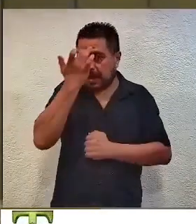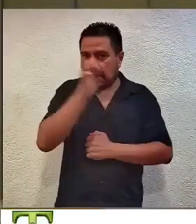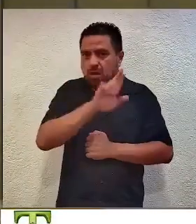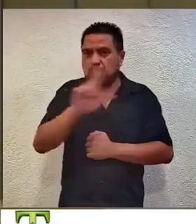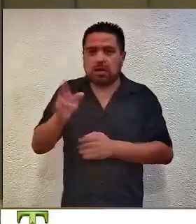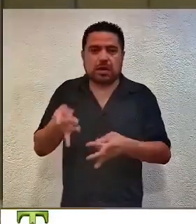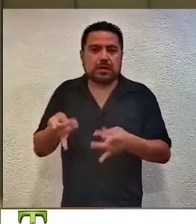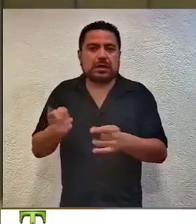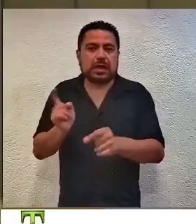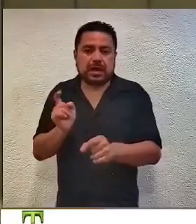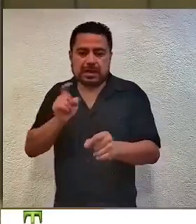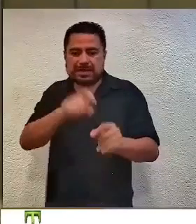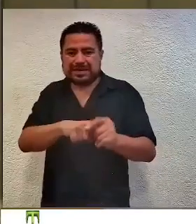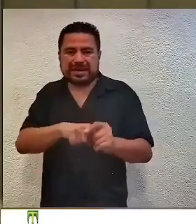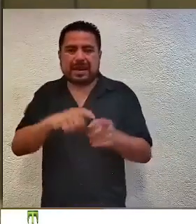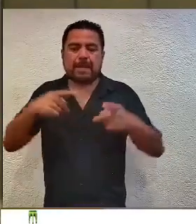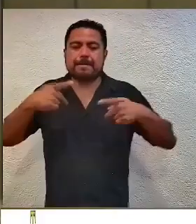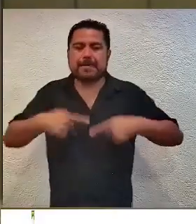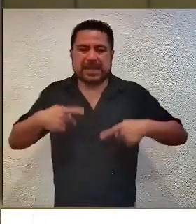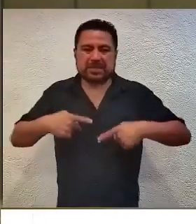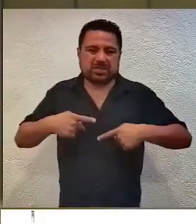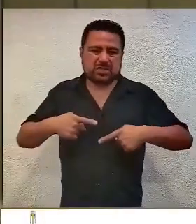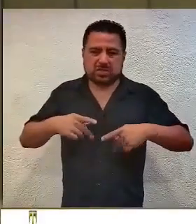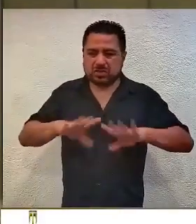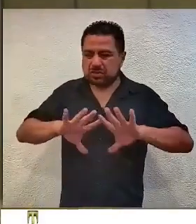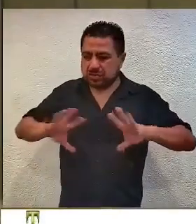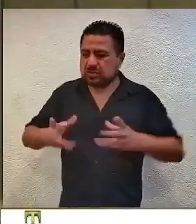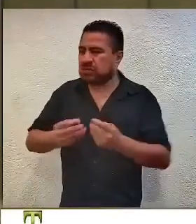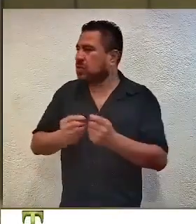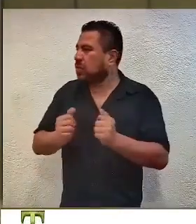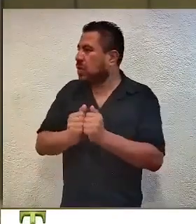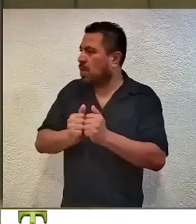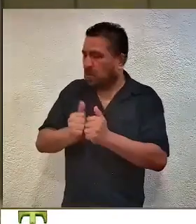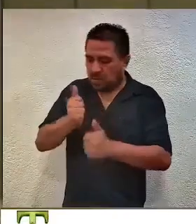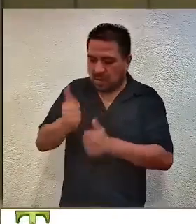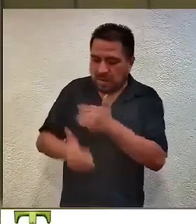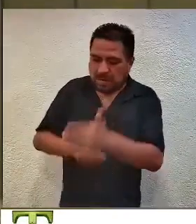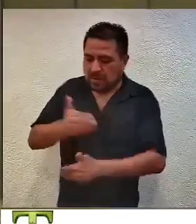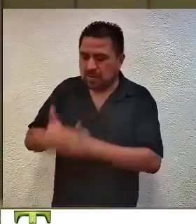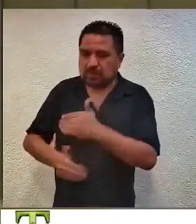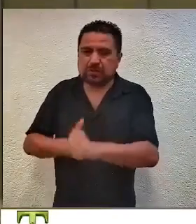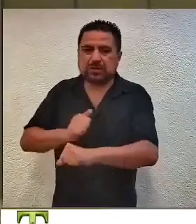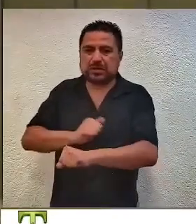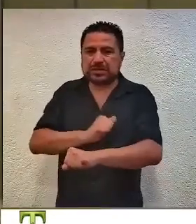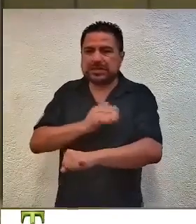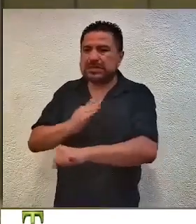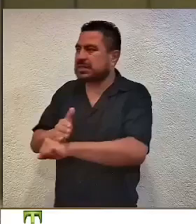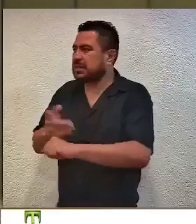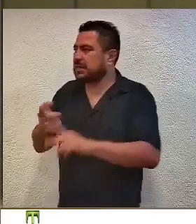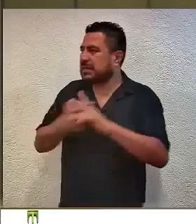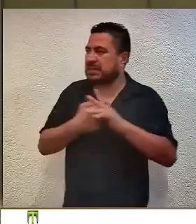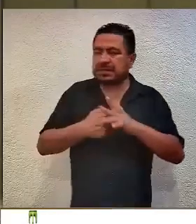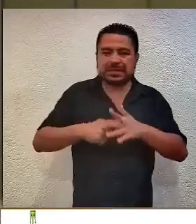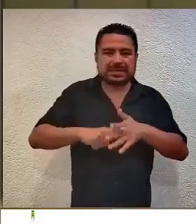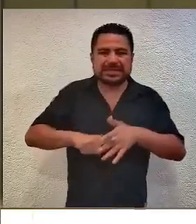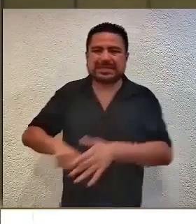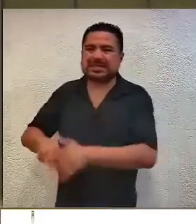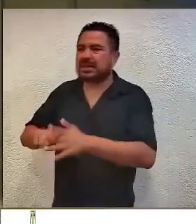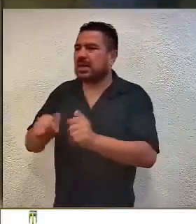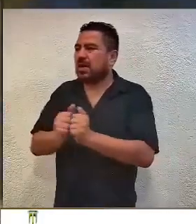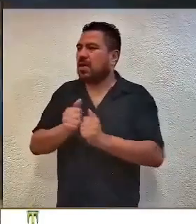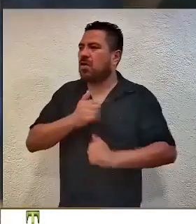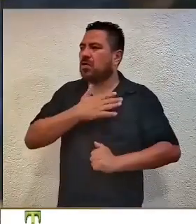de militantes de los sujetos involucrados en un procedimiento sancionador iniciado ante un órgano de